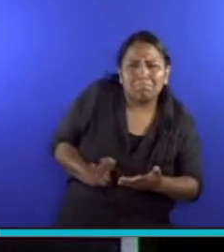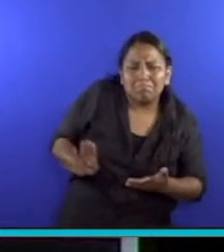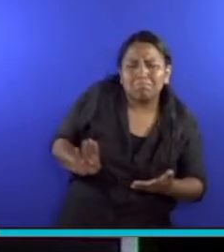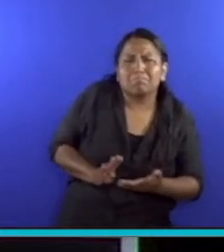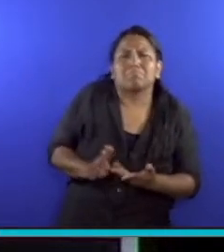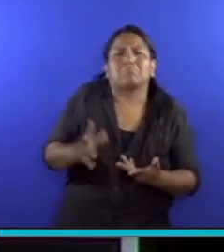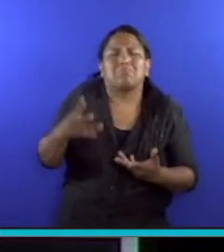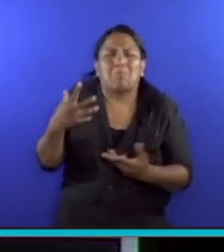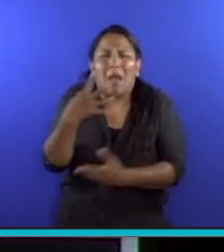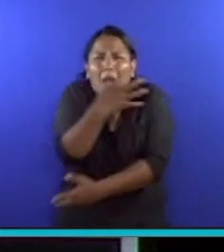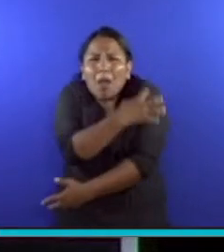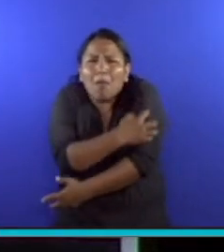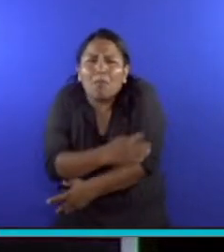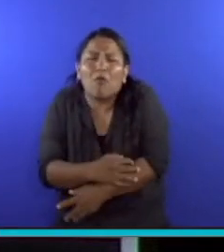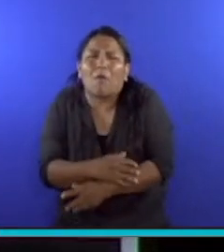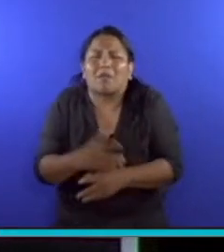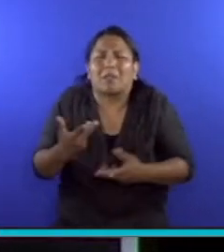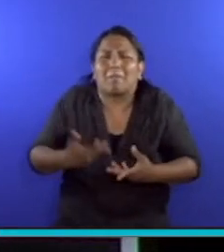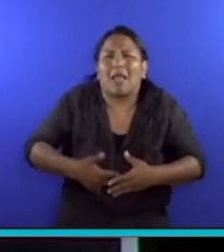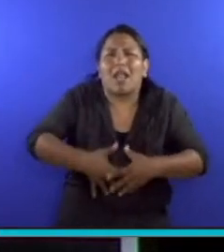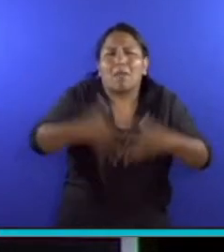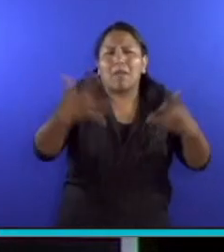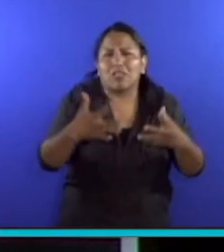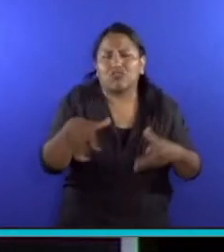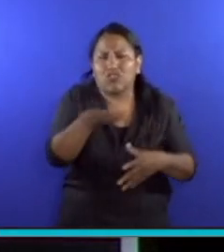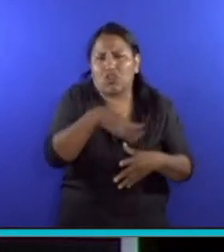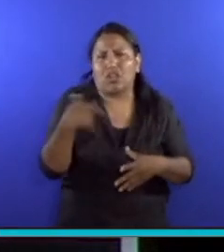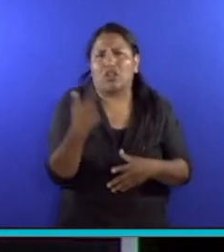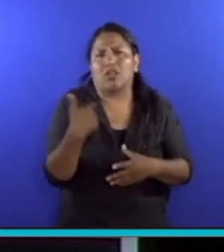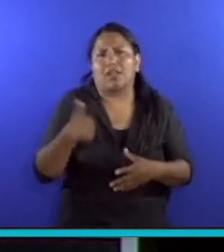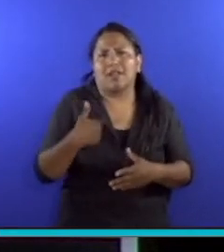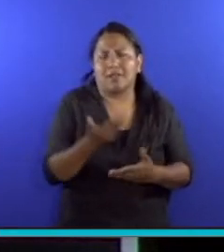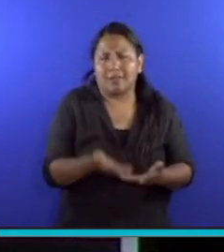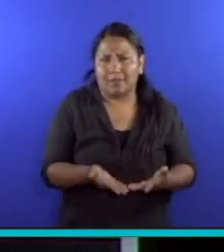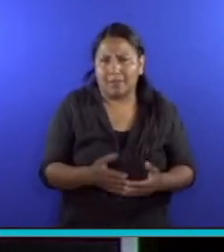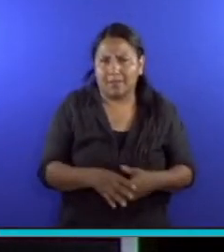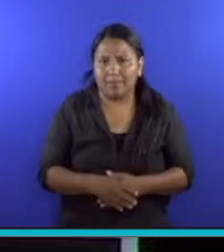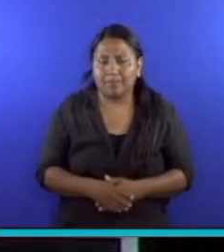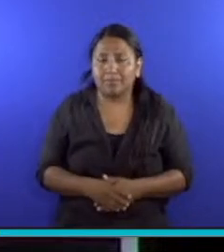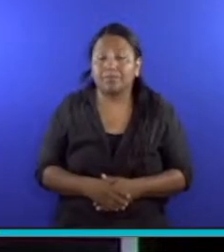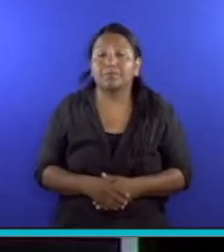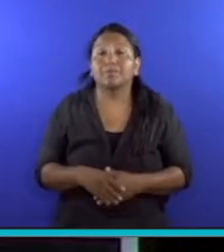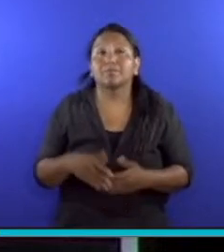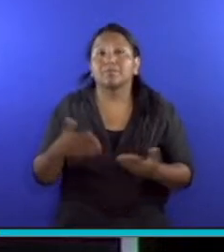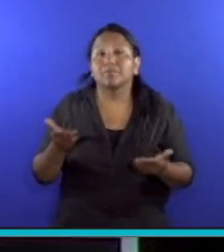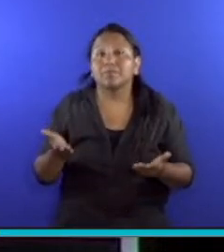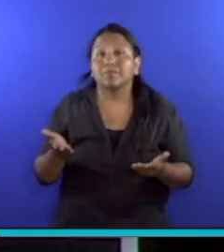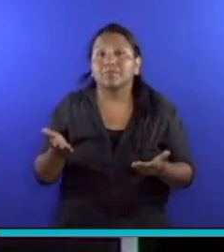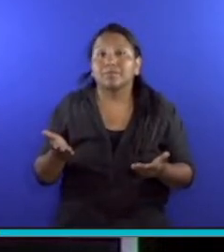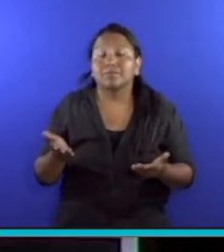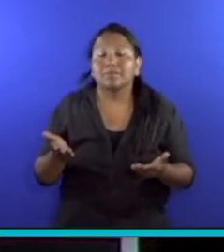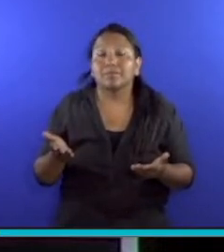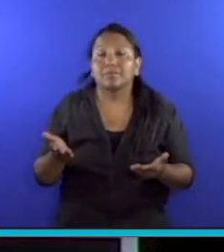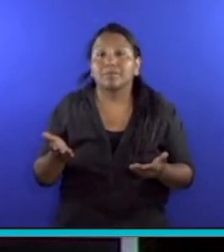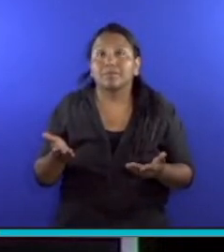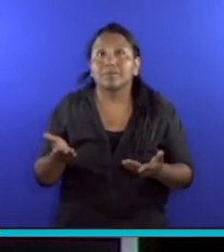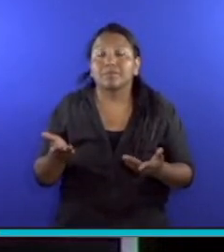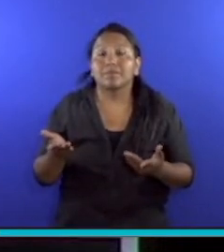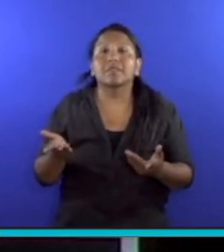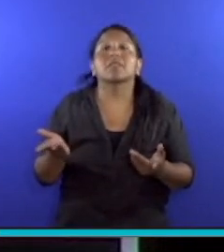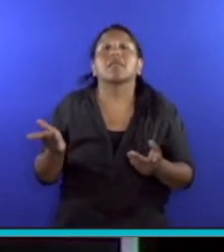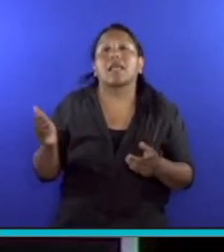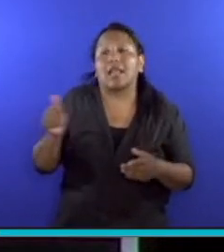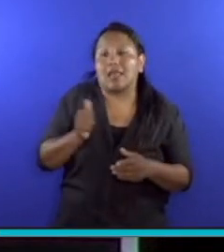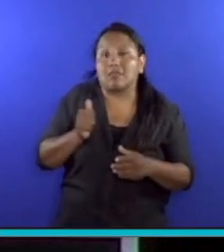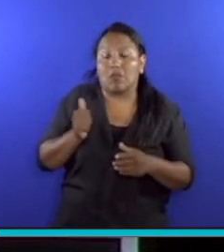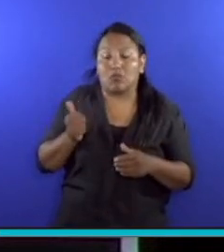pobreza para las enormes mayorías de nuestro país. Desde que se instauró la dictadura, tengo